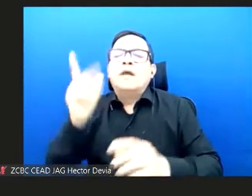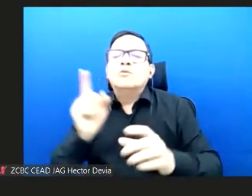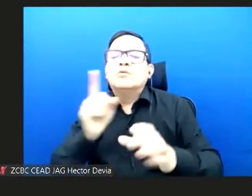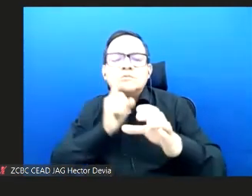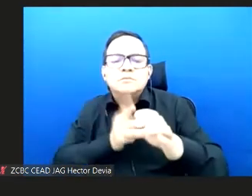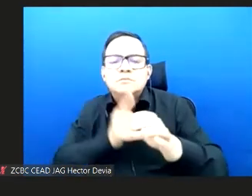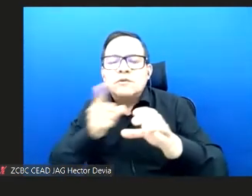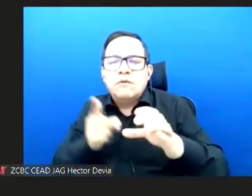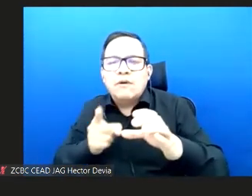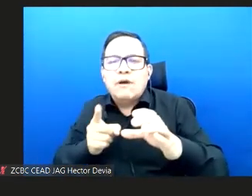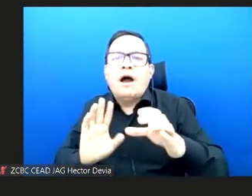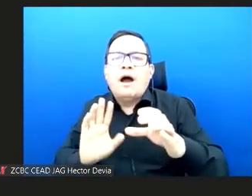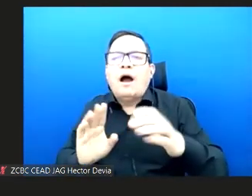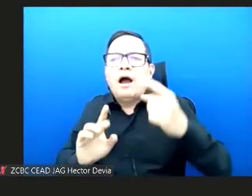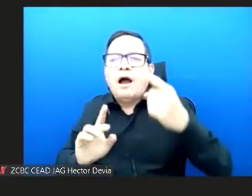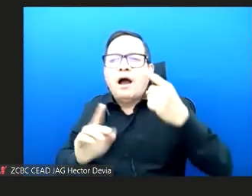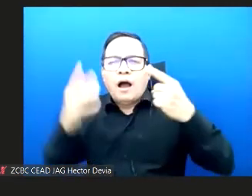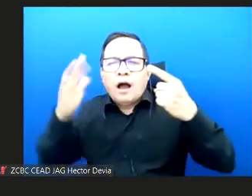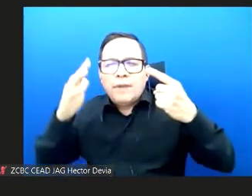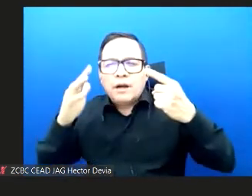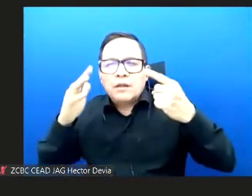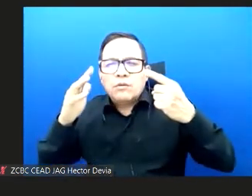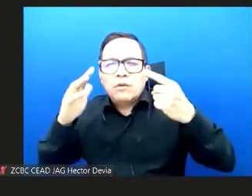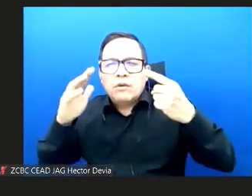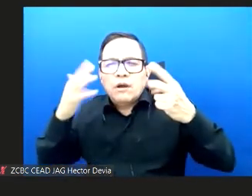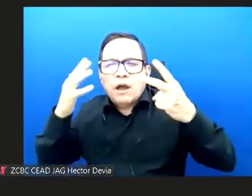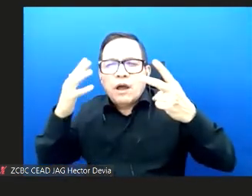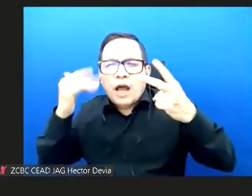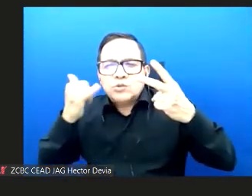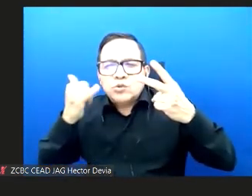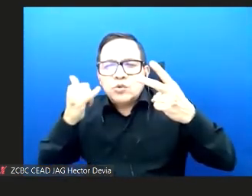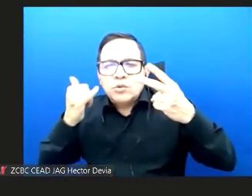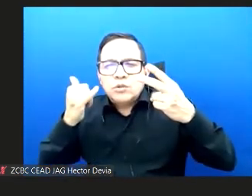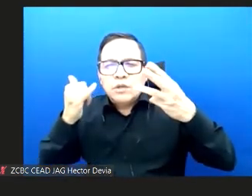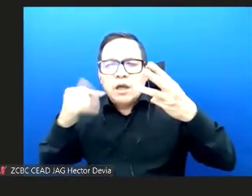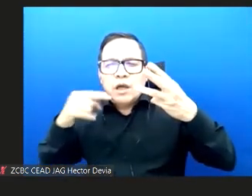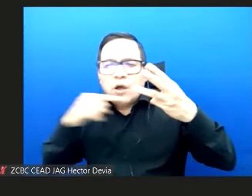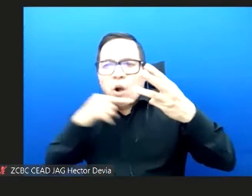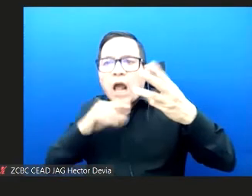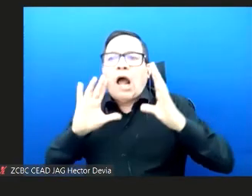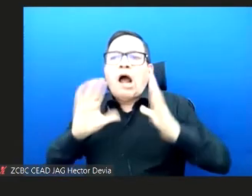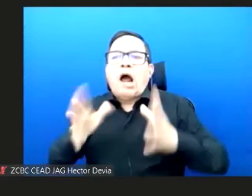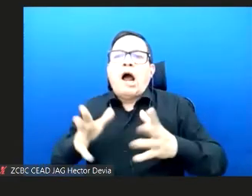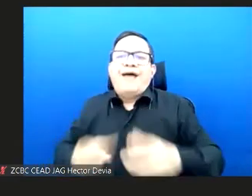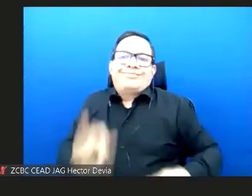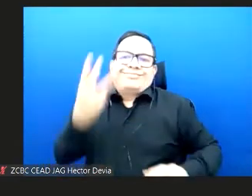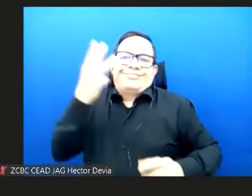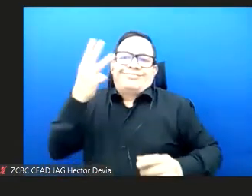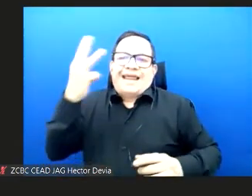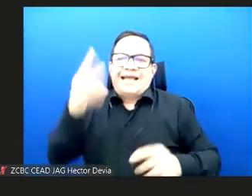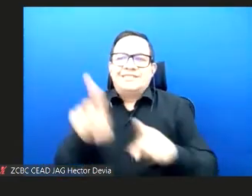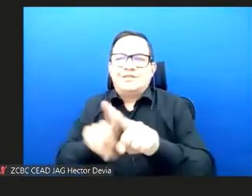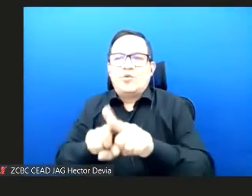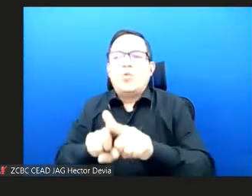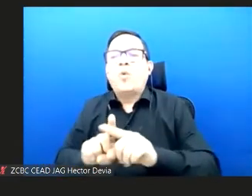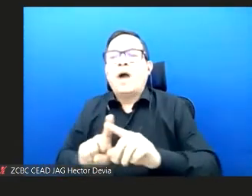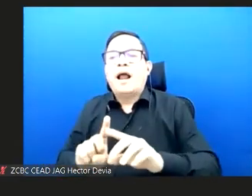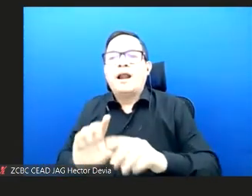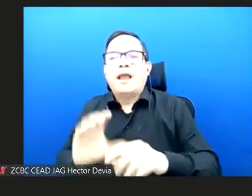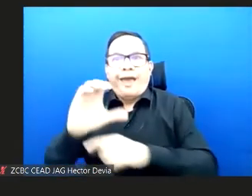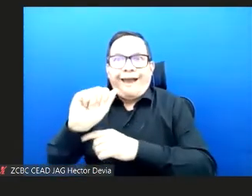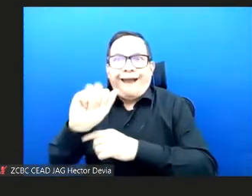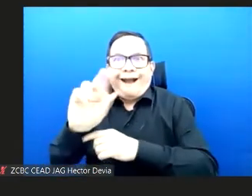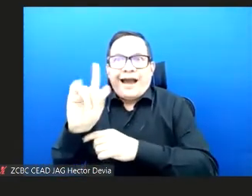Tenemos 1, que es el amarillo, 2, que es azul, 3, que es el rojo, ¿no? De manera que nuestro cardinal